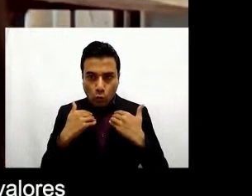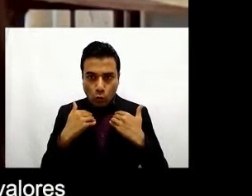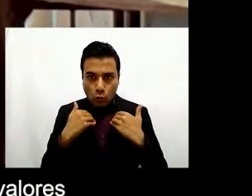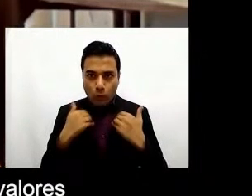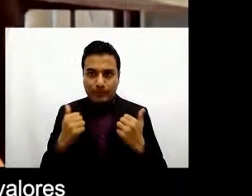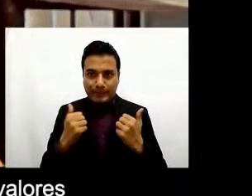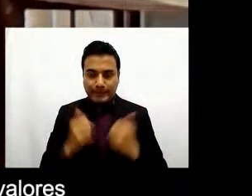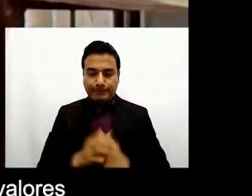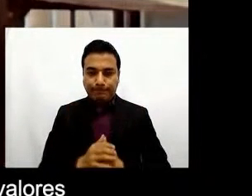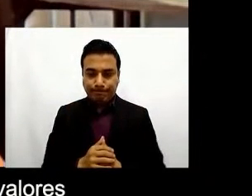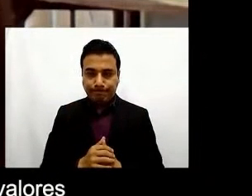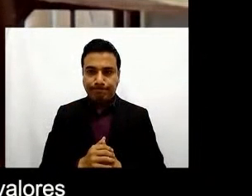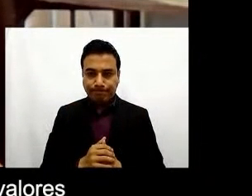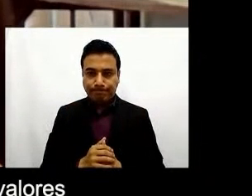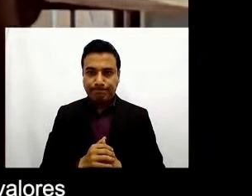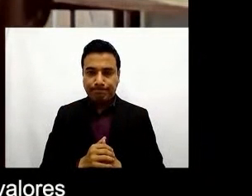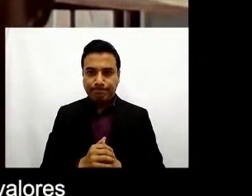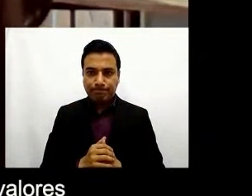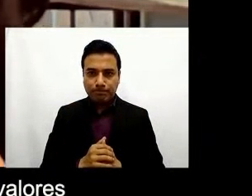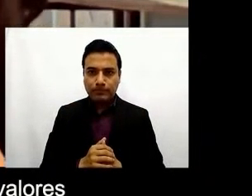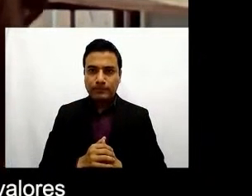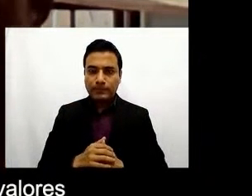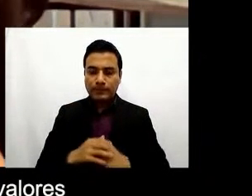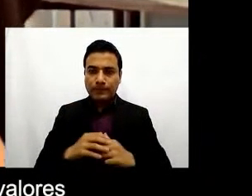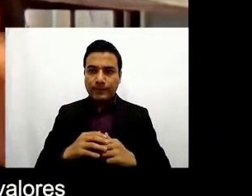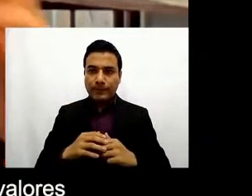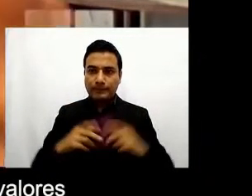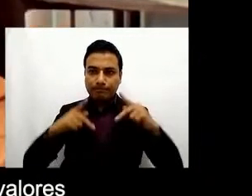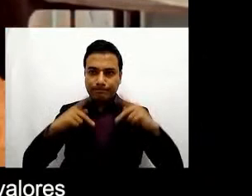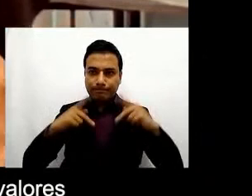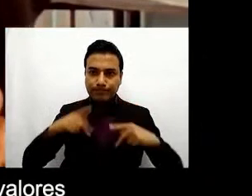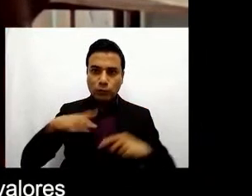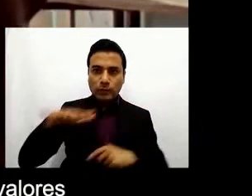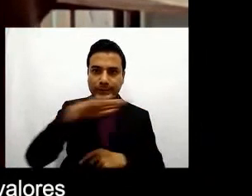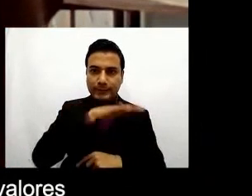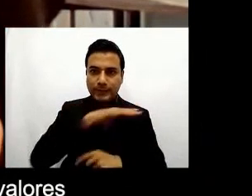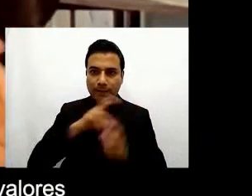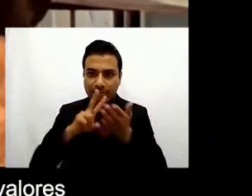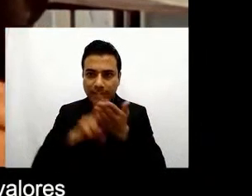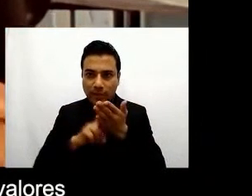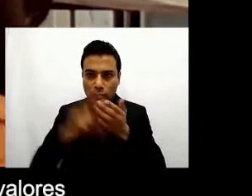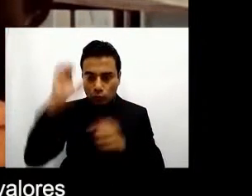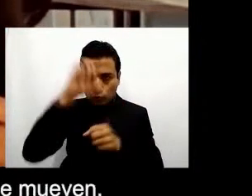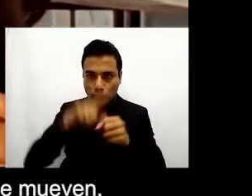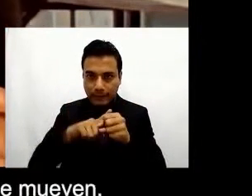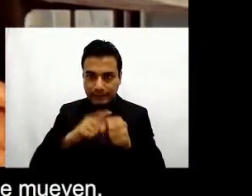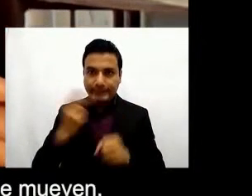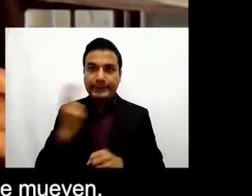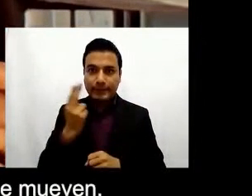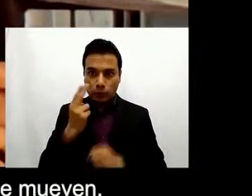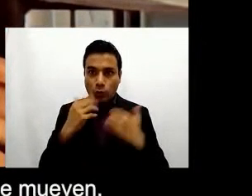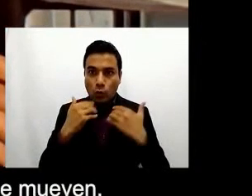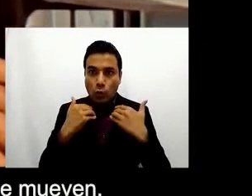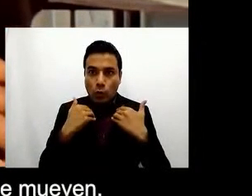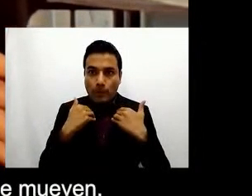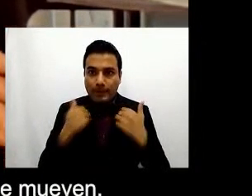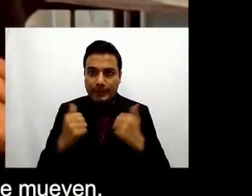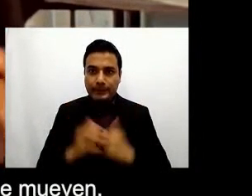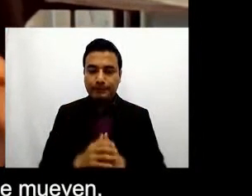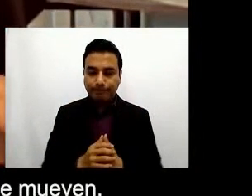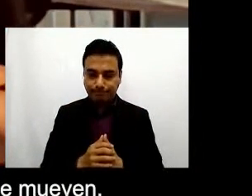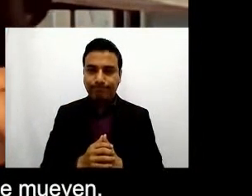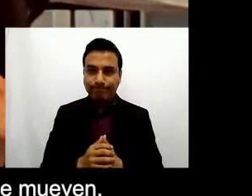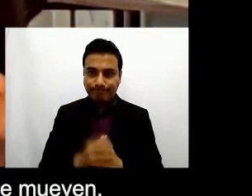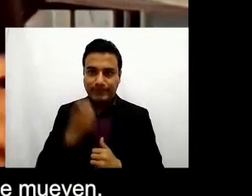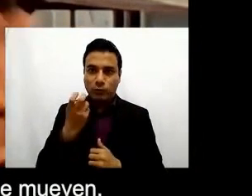verdaderas implicaciones de los valores socioculturales implícitos en la producción cultural según